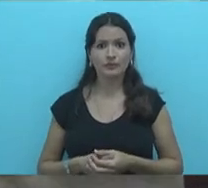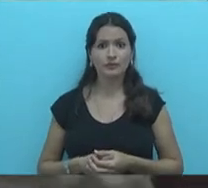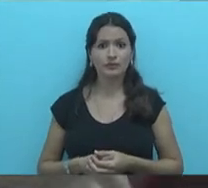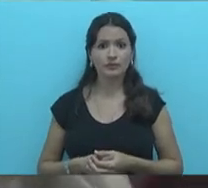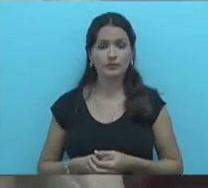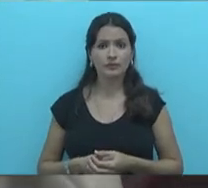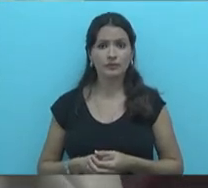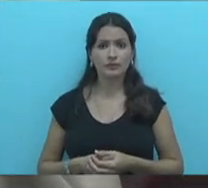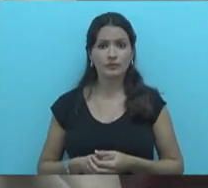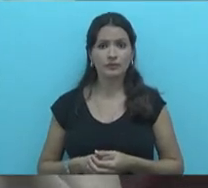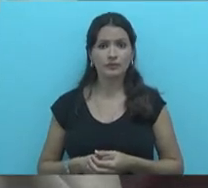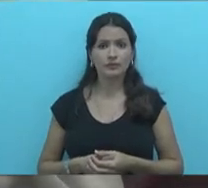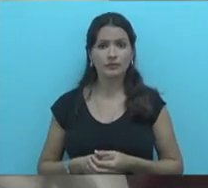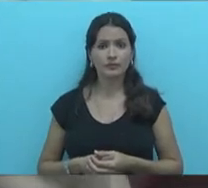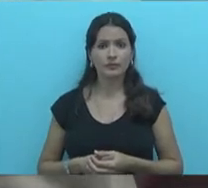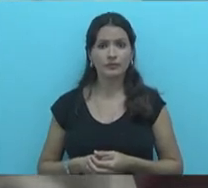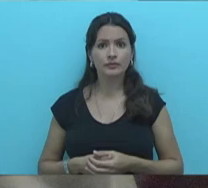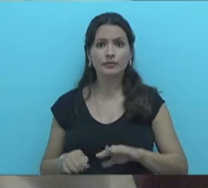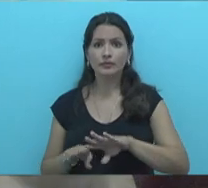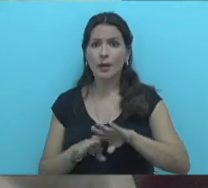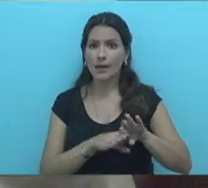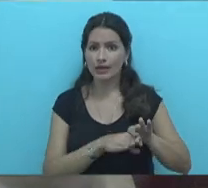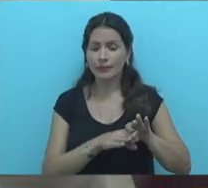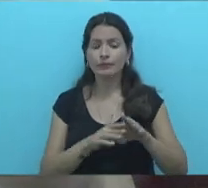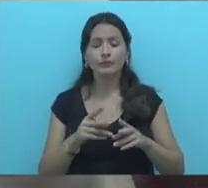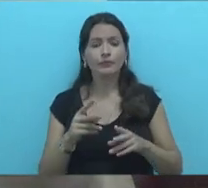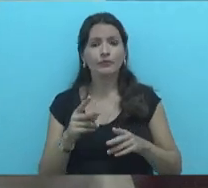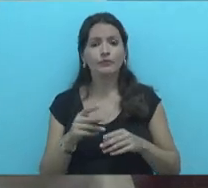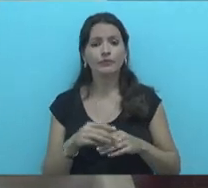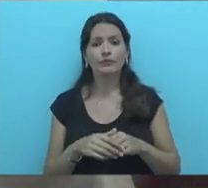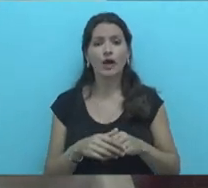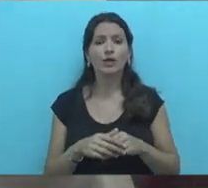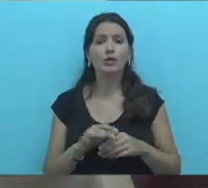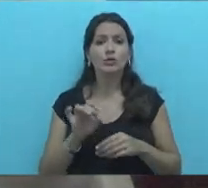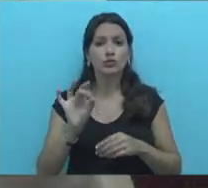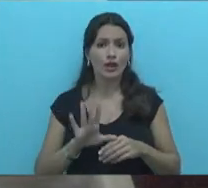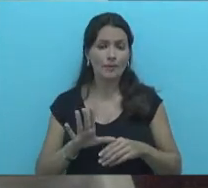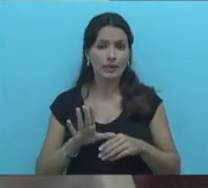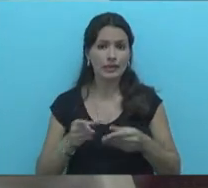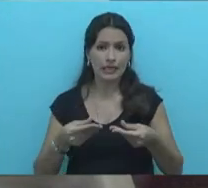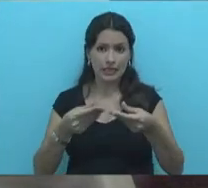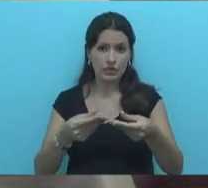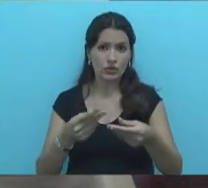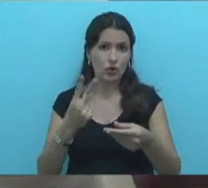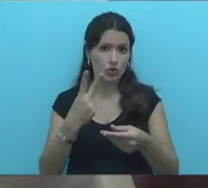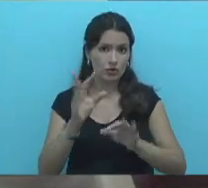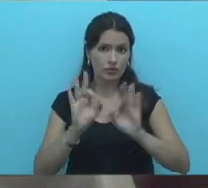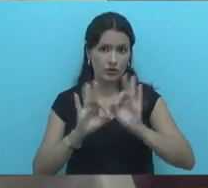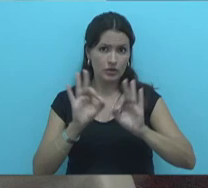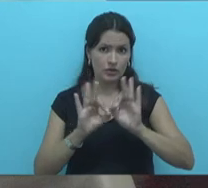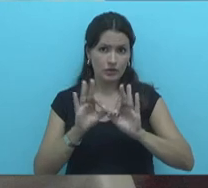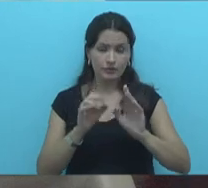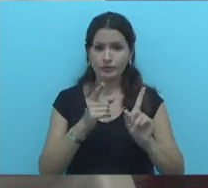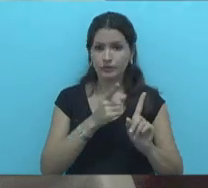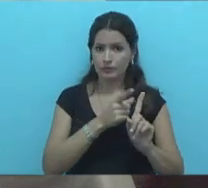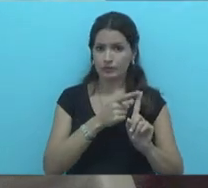Y además, dos proyectos más, solamente que ingresen y vayan a sus comisiones. Una